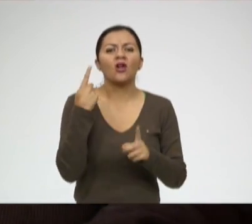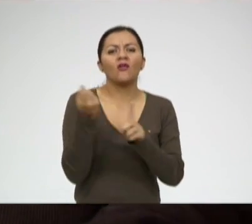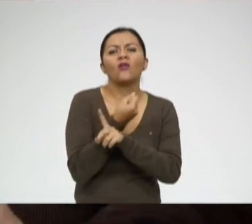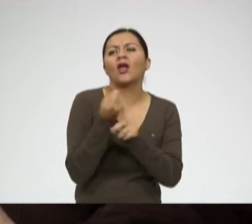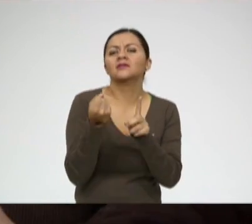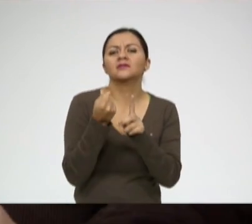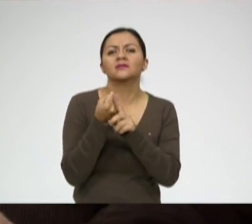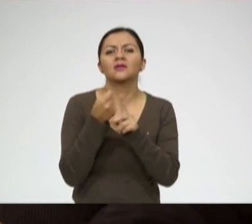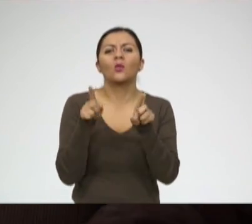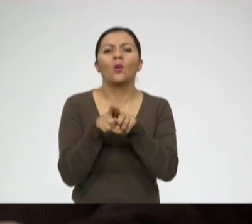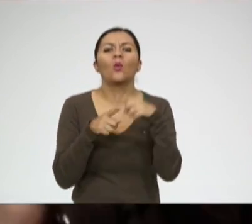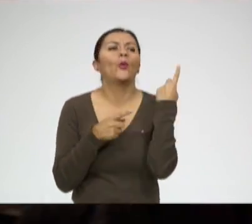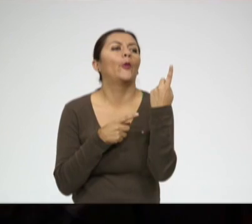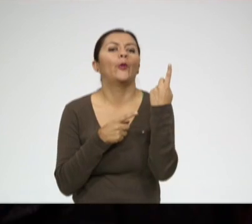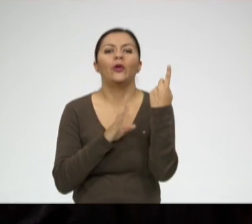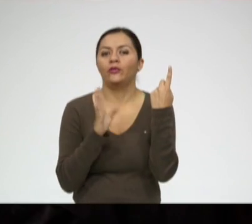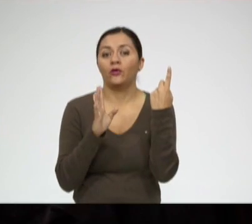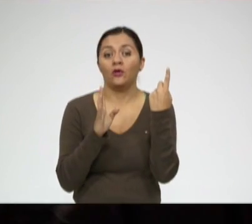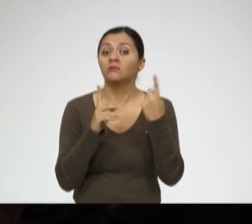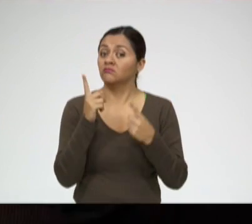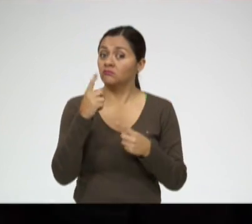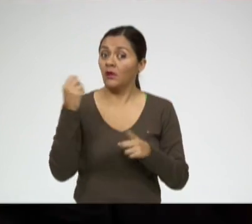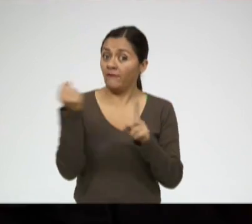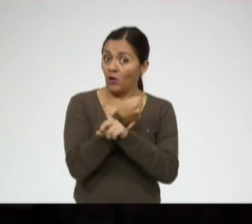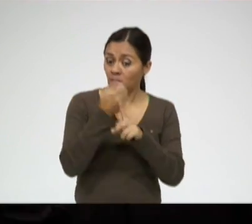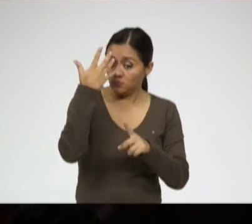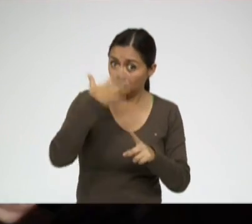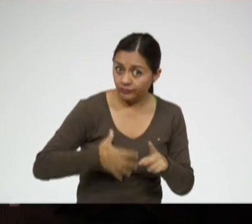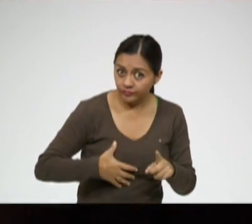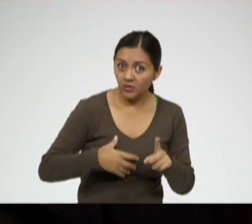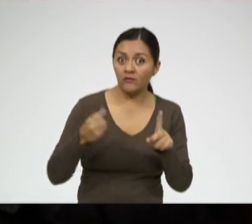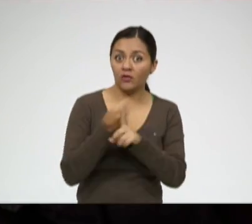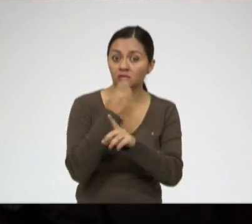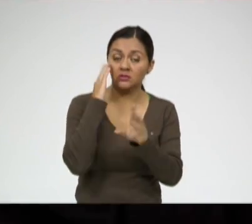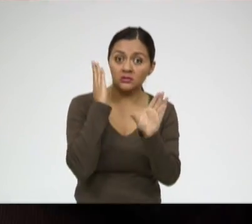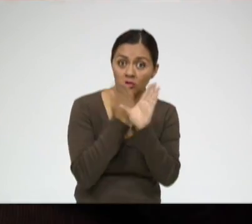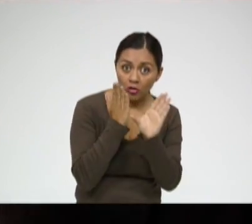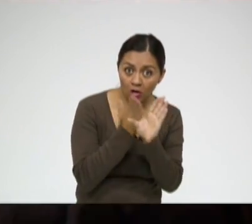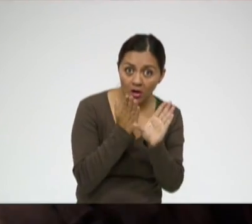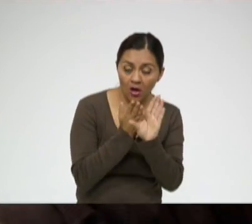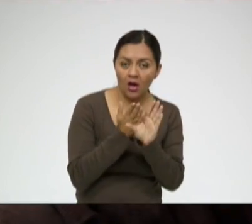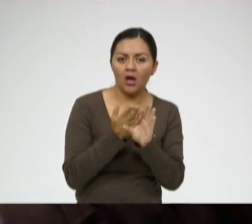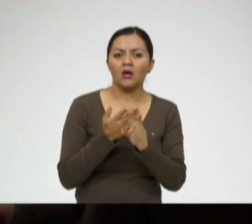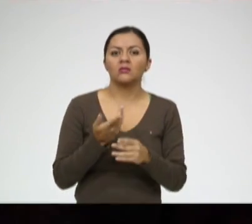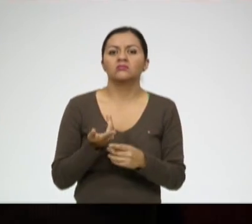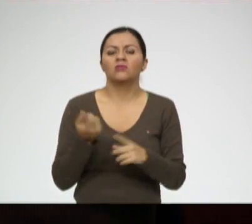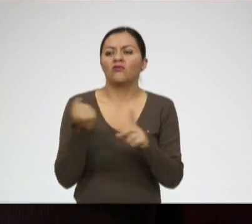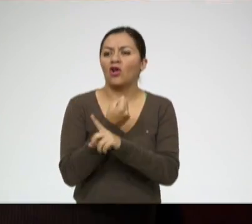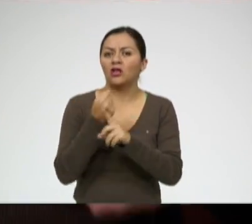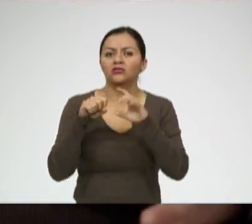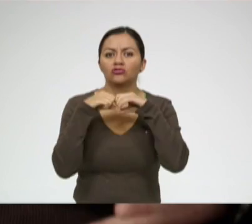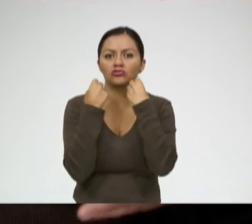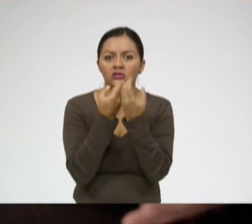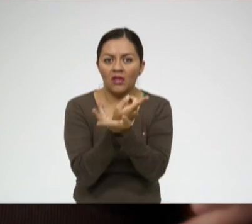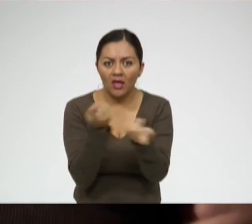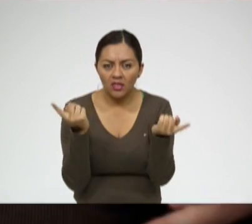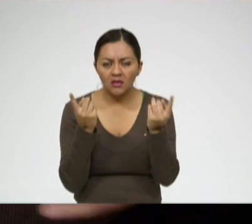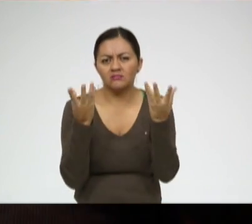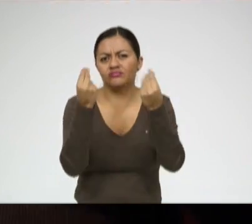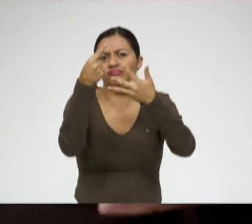violencia sea una. Hay violencia física, violencia simbólica, violencia psicológica, violencia estructural. O sea, hay